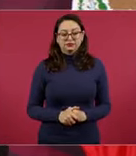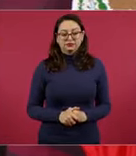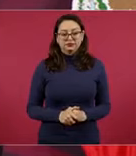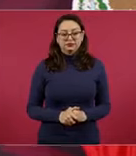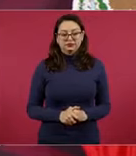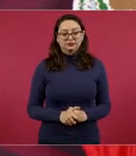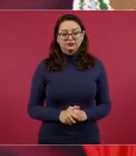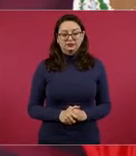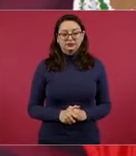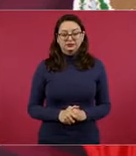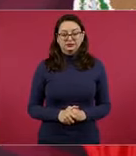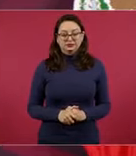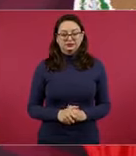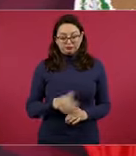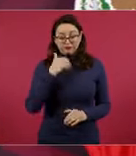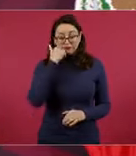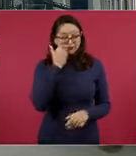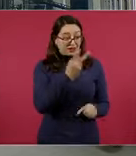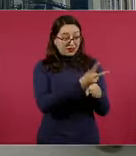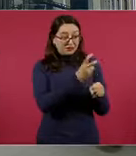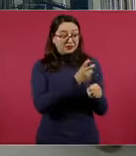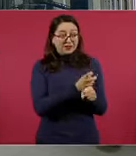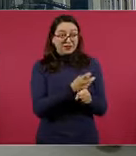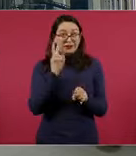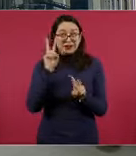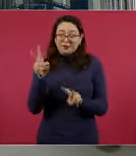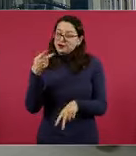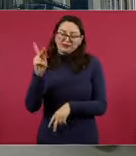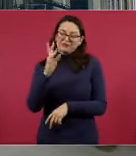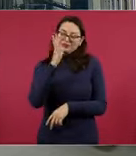Sí me gustaría mucho invitarles, pero no se va a poder.